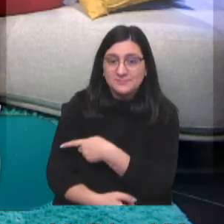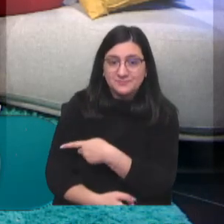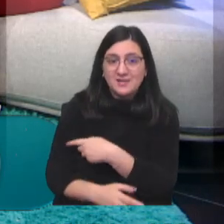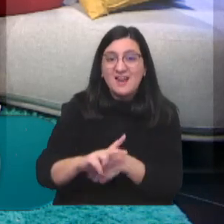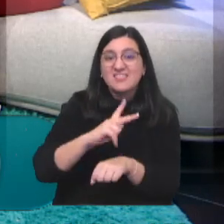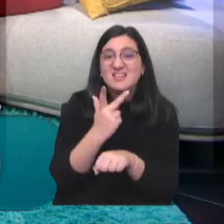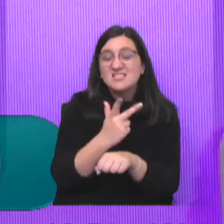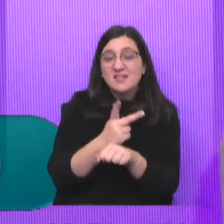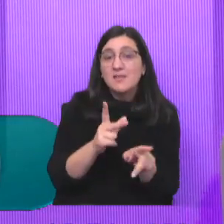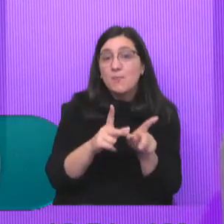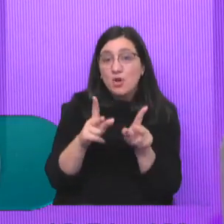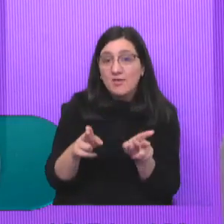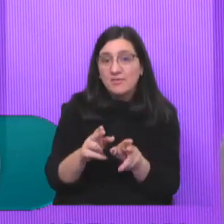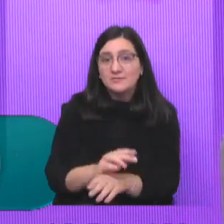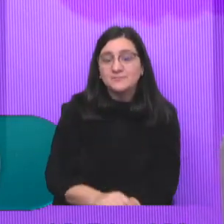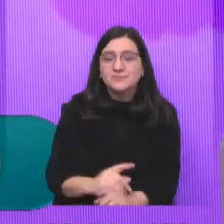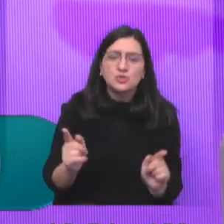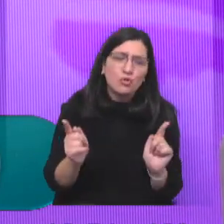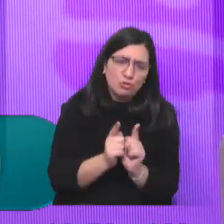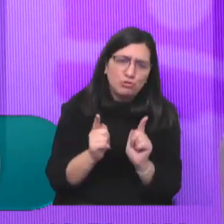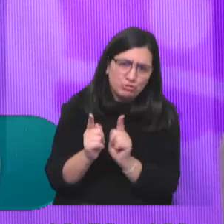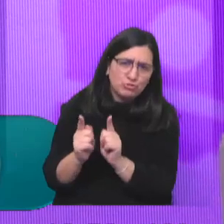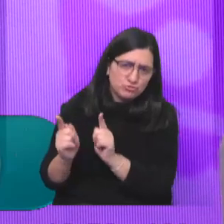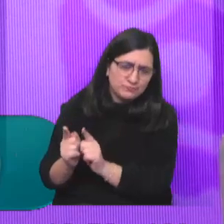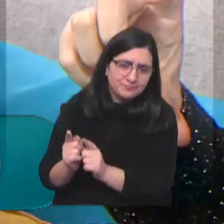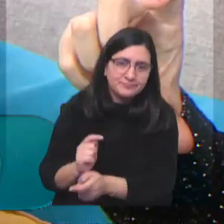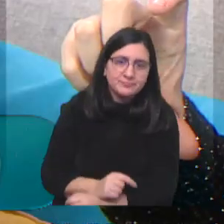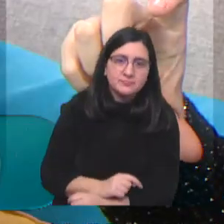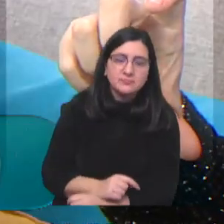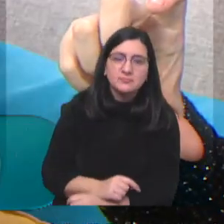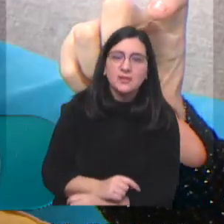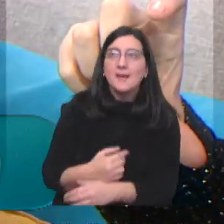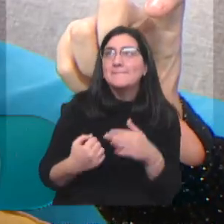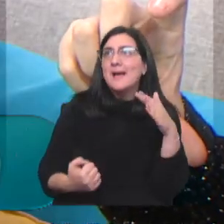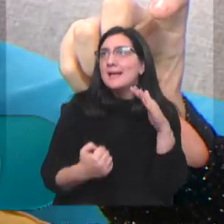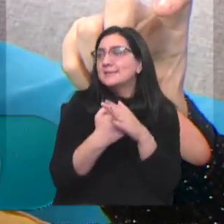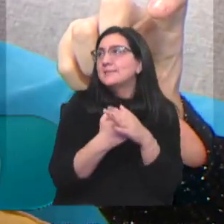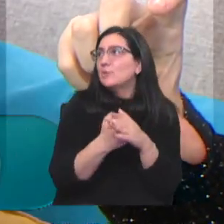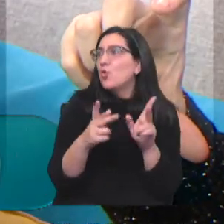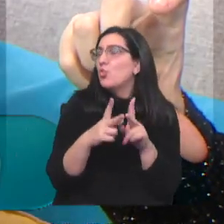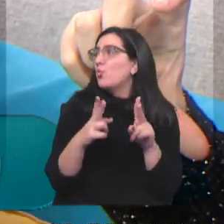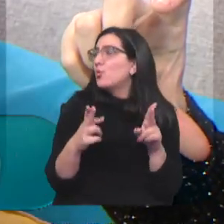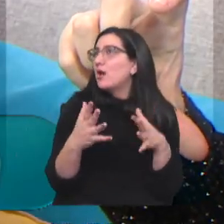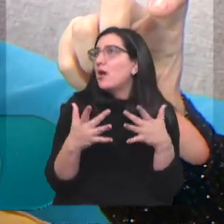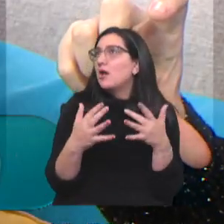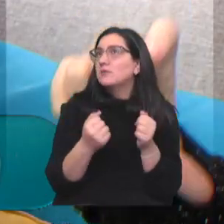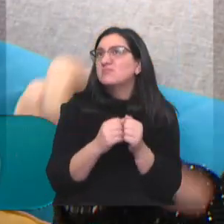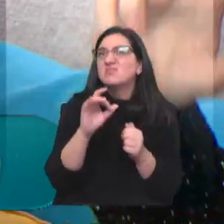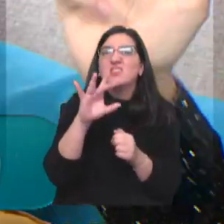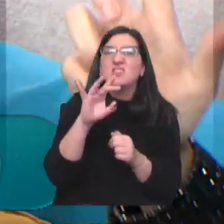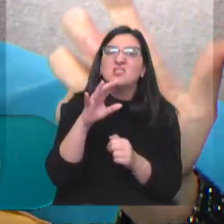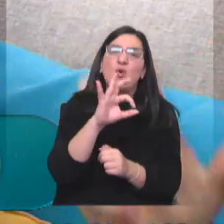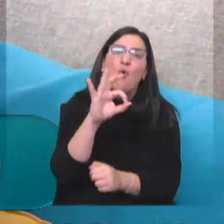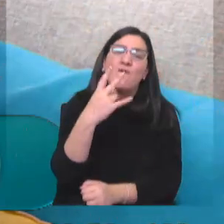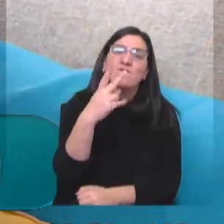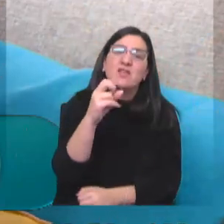empezar la tercera temporada. Son episodios cortos. Ninguno dura. Creo que el que tiene más duración son 15, 20 minutos. Pero